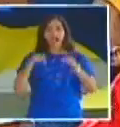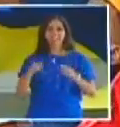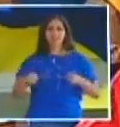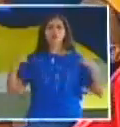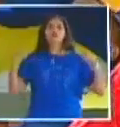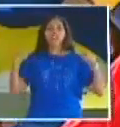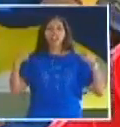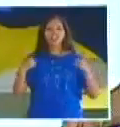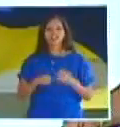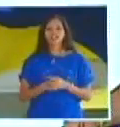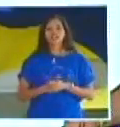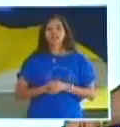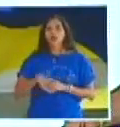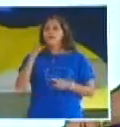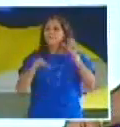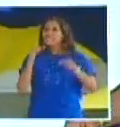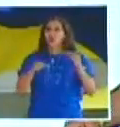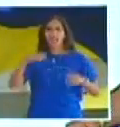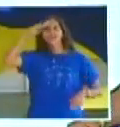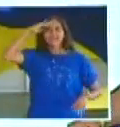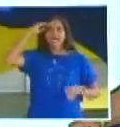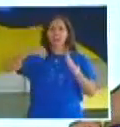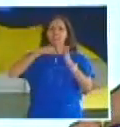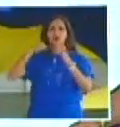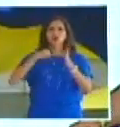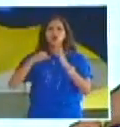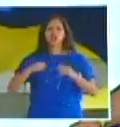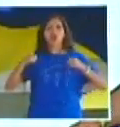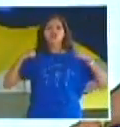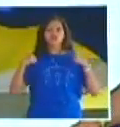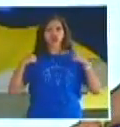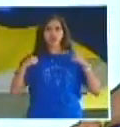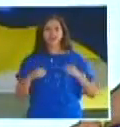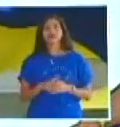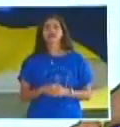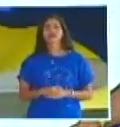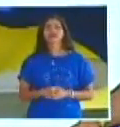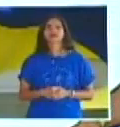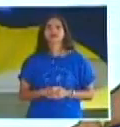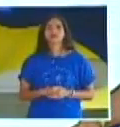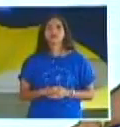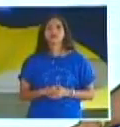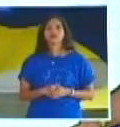firmes, civiles, militares, instituciones, firmes como nunca antes.